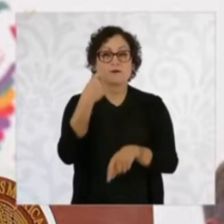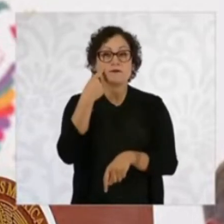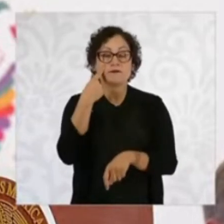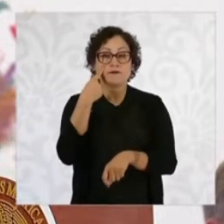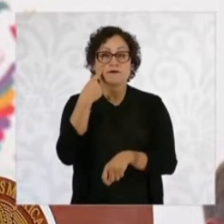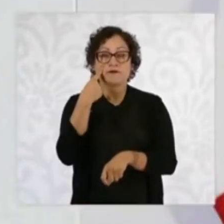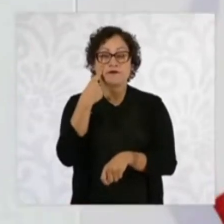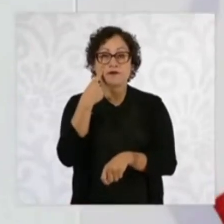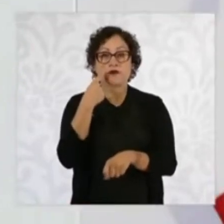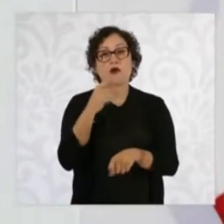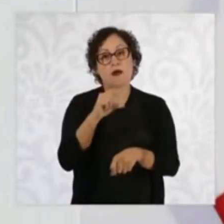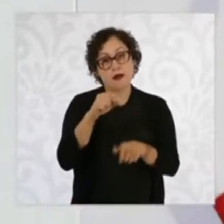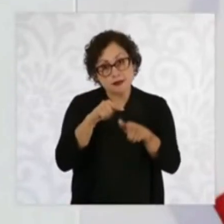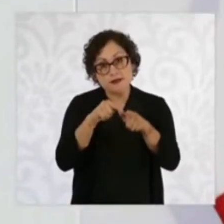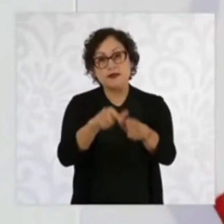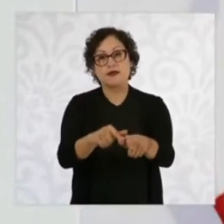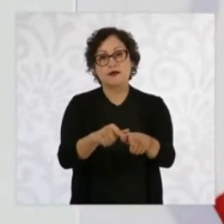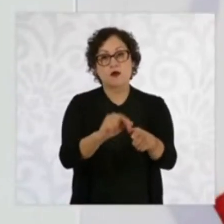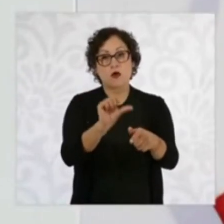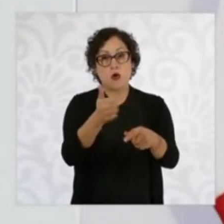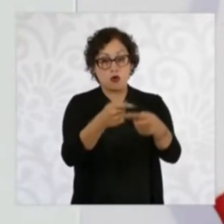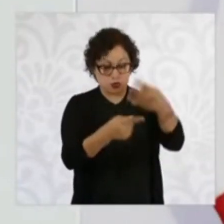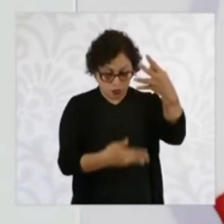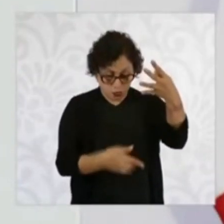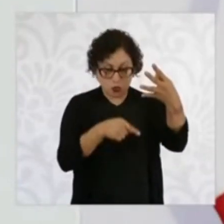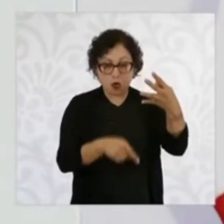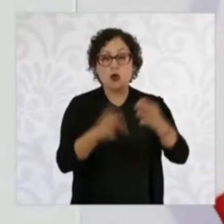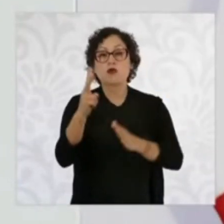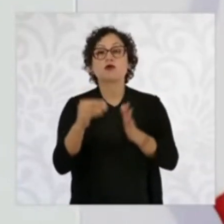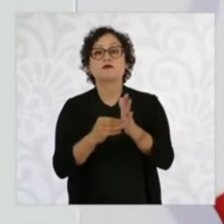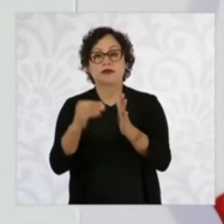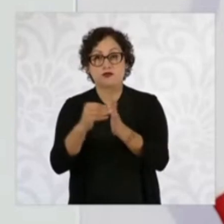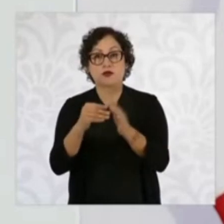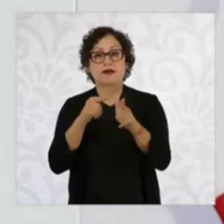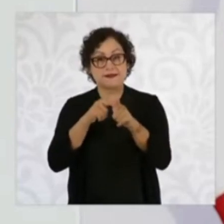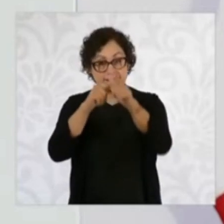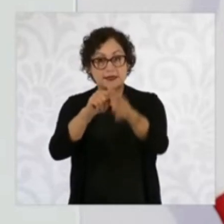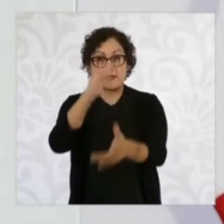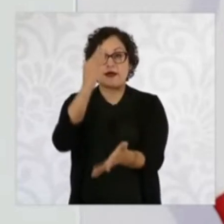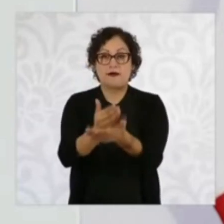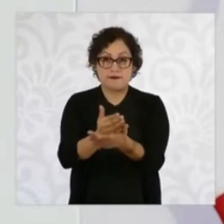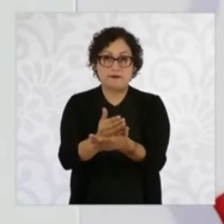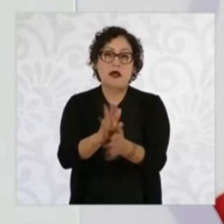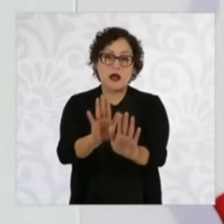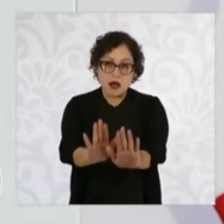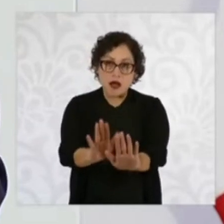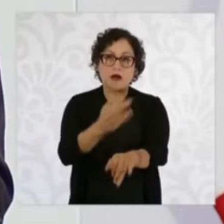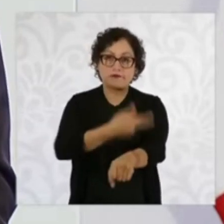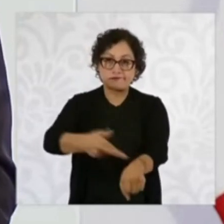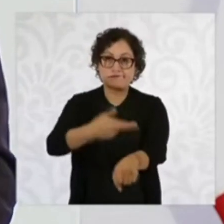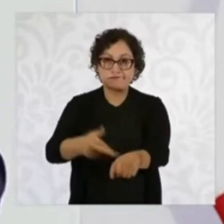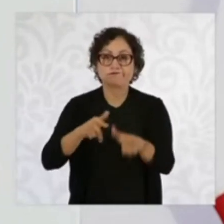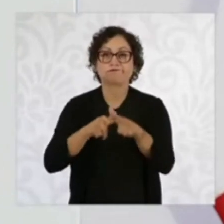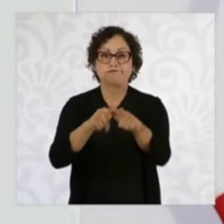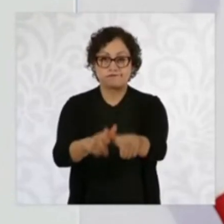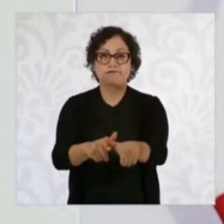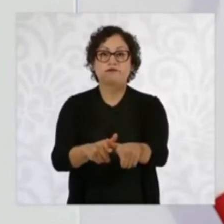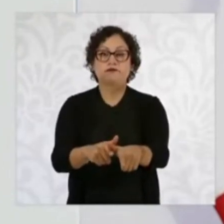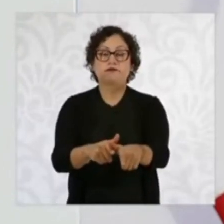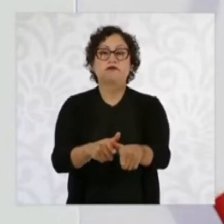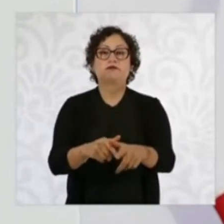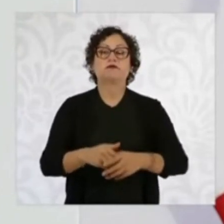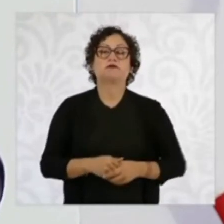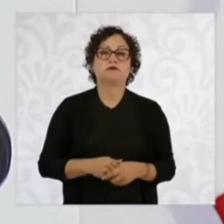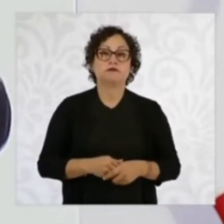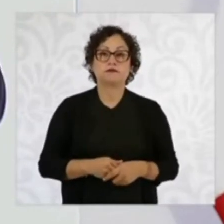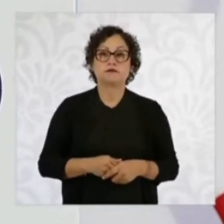los otros 2 millones que hacen falta. Ahí estamos trabajando en eso, por eso todavía nos faltan unas semanas. Y de la misma